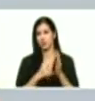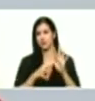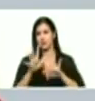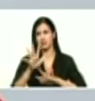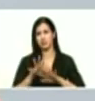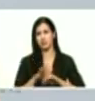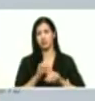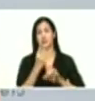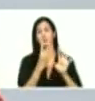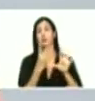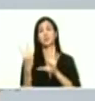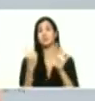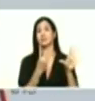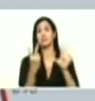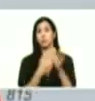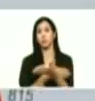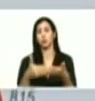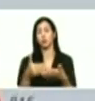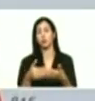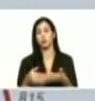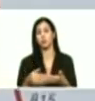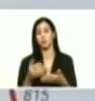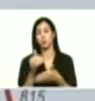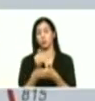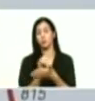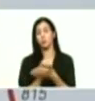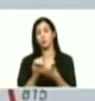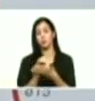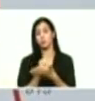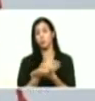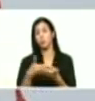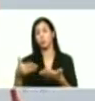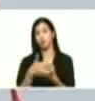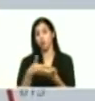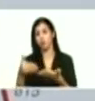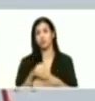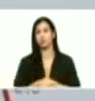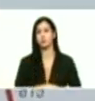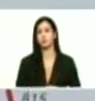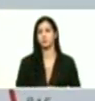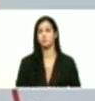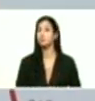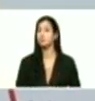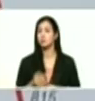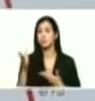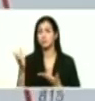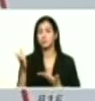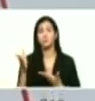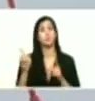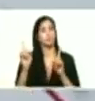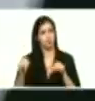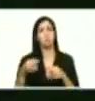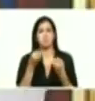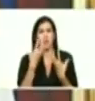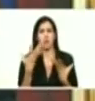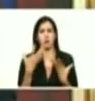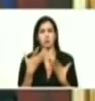millones de dólares hombres y mujeres de la patria en el momento holgado está bien